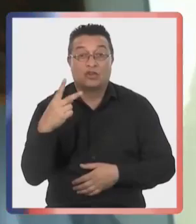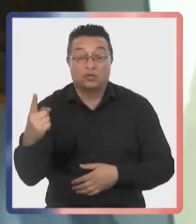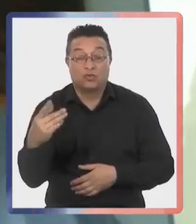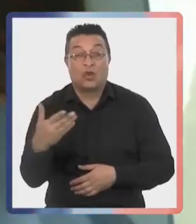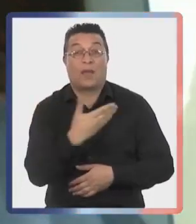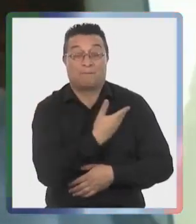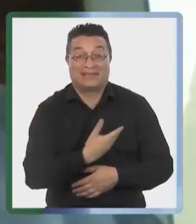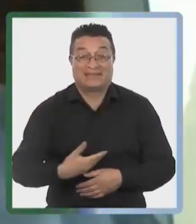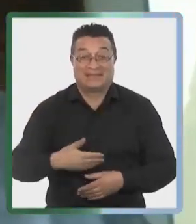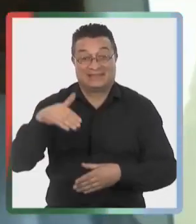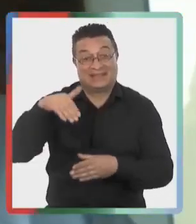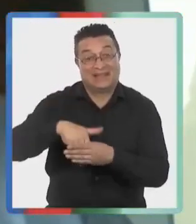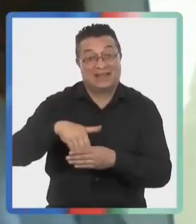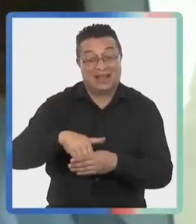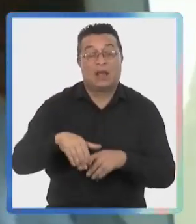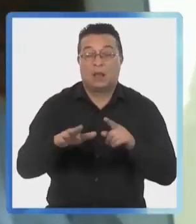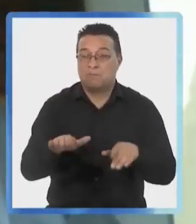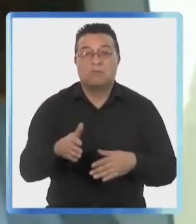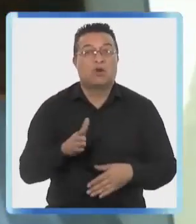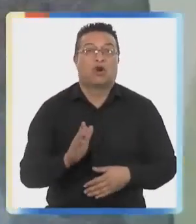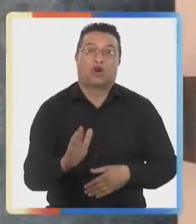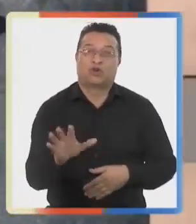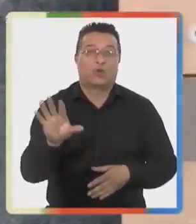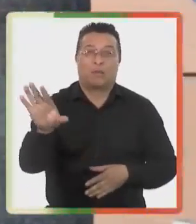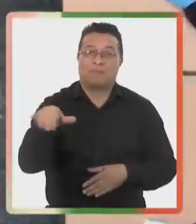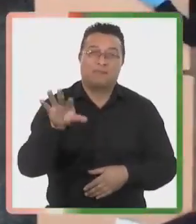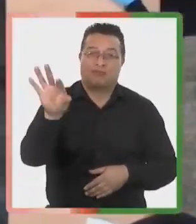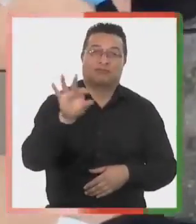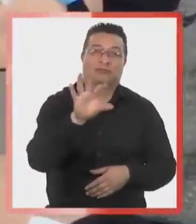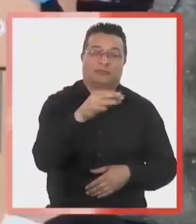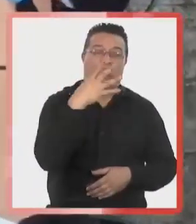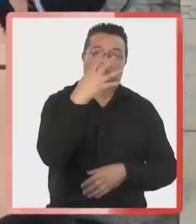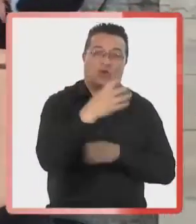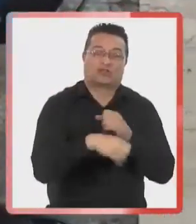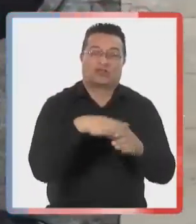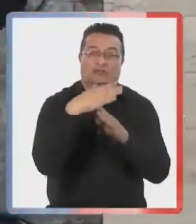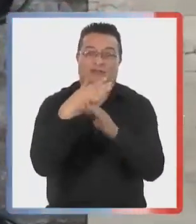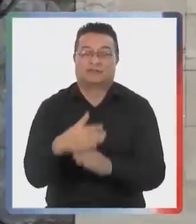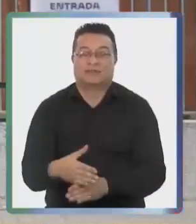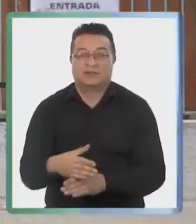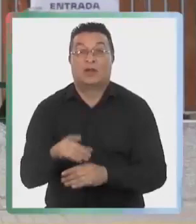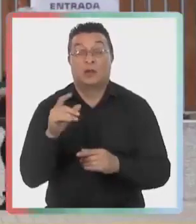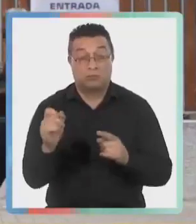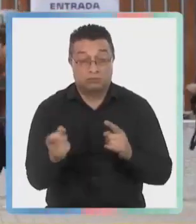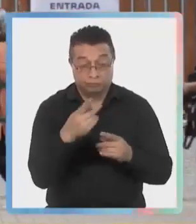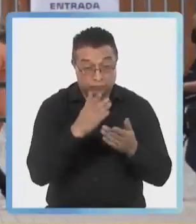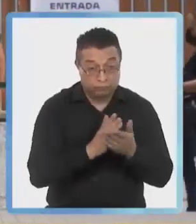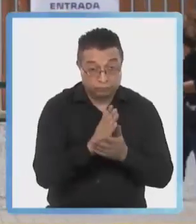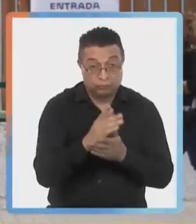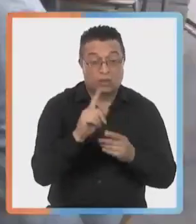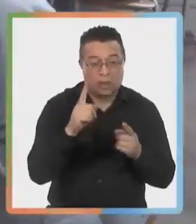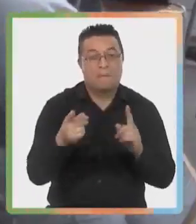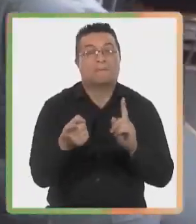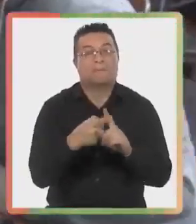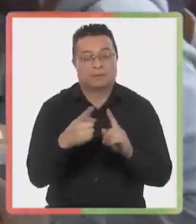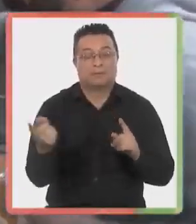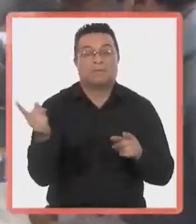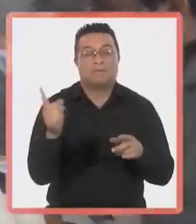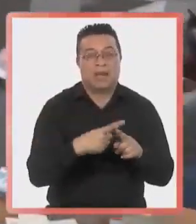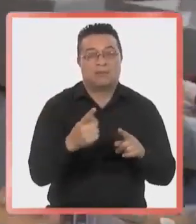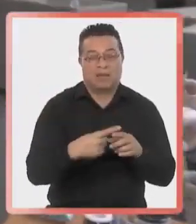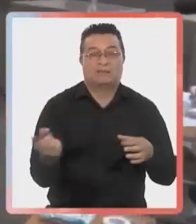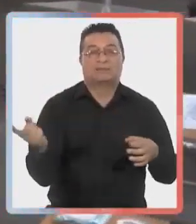en la elección presidencial siguen vigentes, por así decir, durante 4 años. Entonces les tocó el plebiscito y les va a tocar principalmente